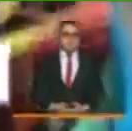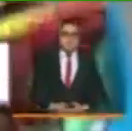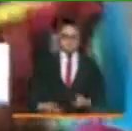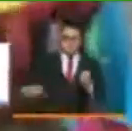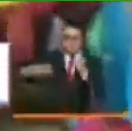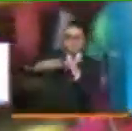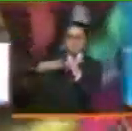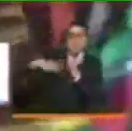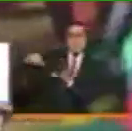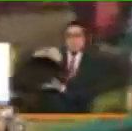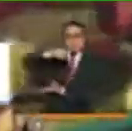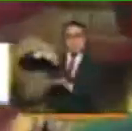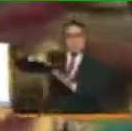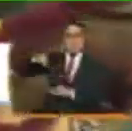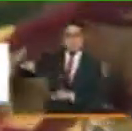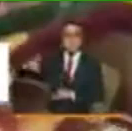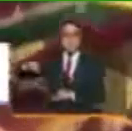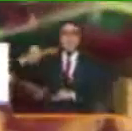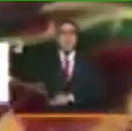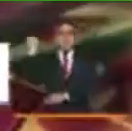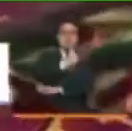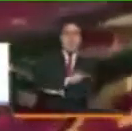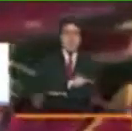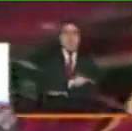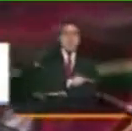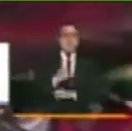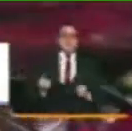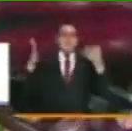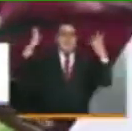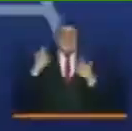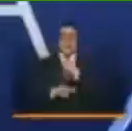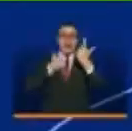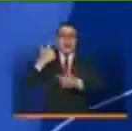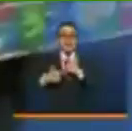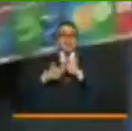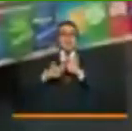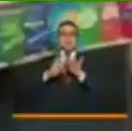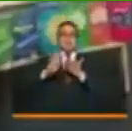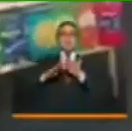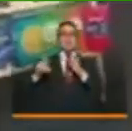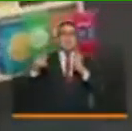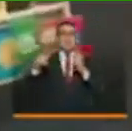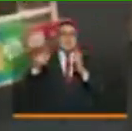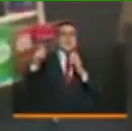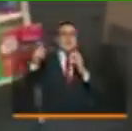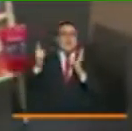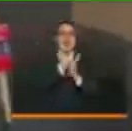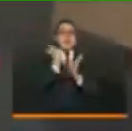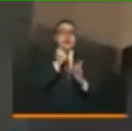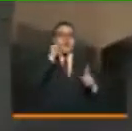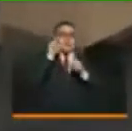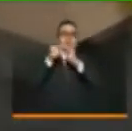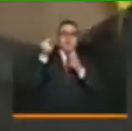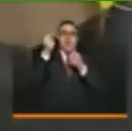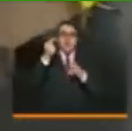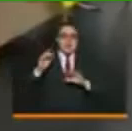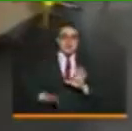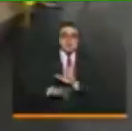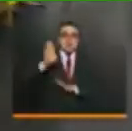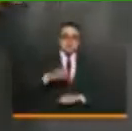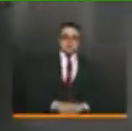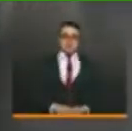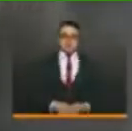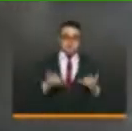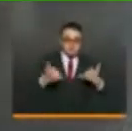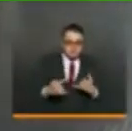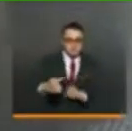Sena Atlántico realiza Feria del Libro para impulsar economía. Para buscar nuevas alternativas de comercialización en la